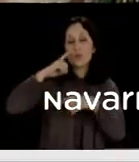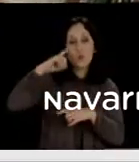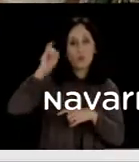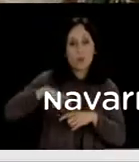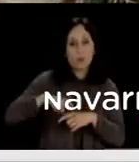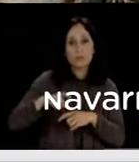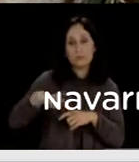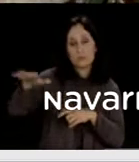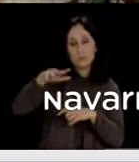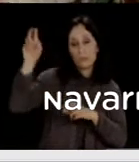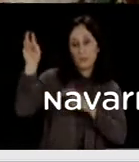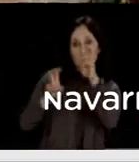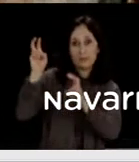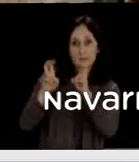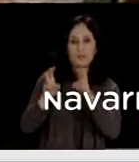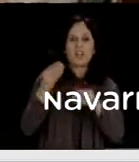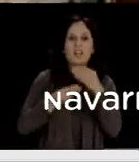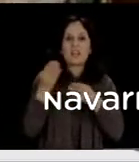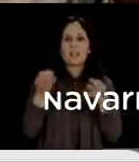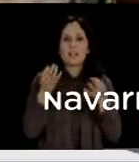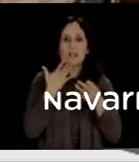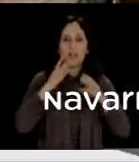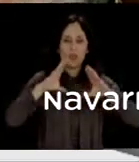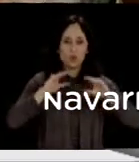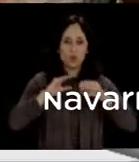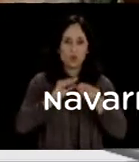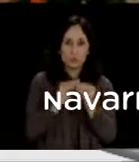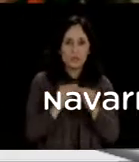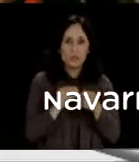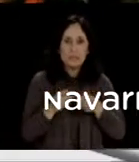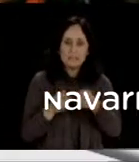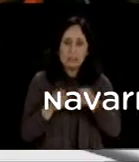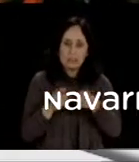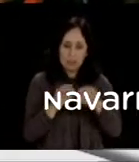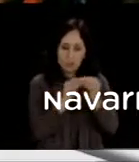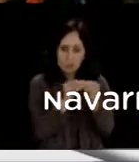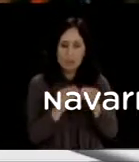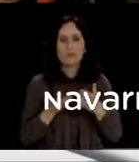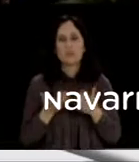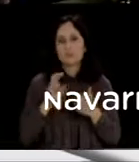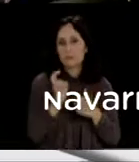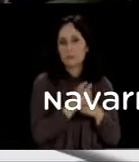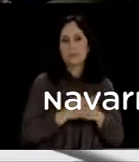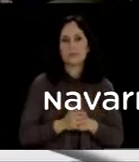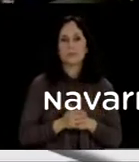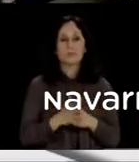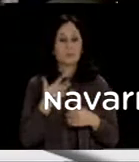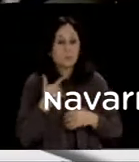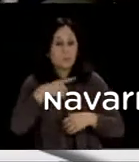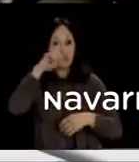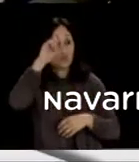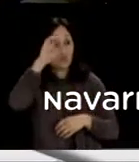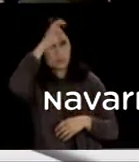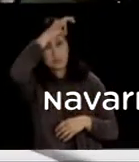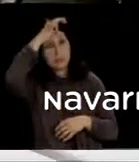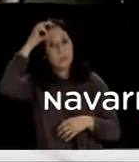gitanos, vamos, y entonces arreglaban somieres, sartenes y esas cosas. Para animar la calle y la música. Pues no tengo ni idea, ¿será que